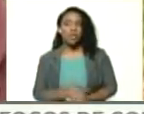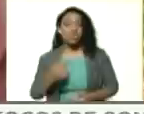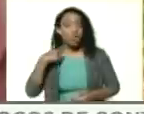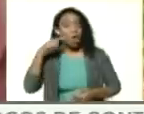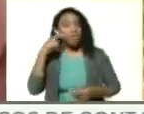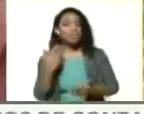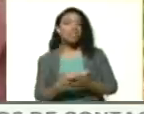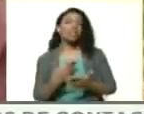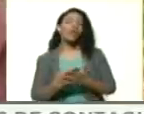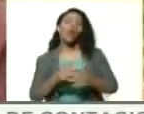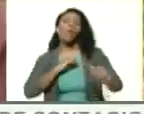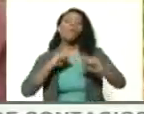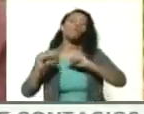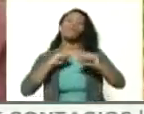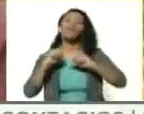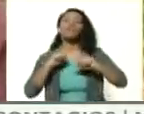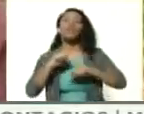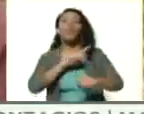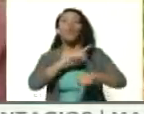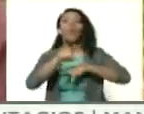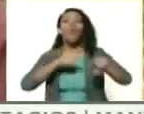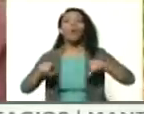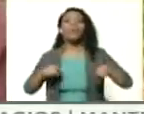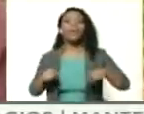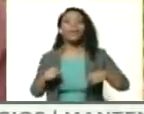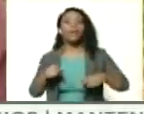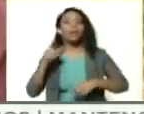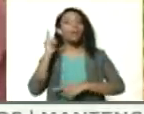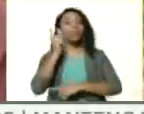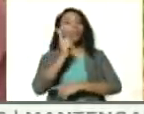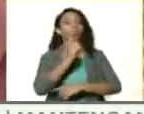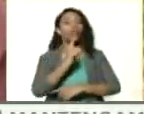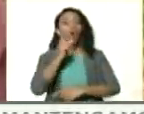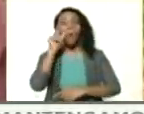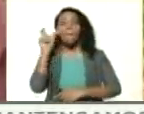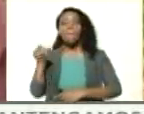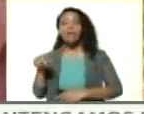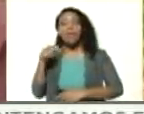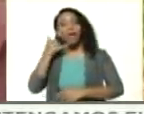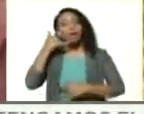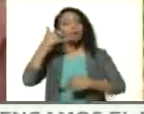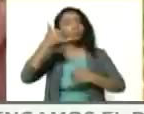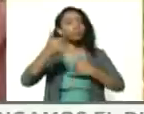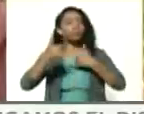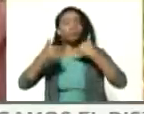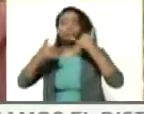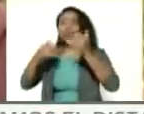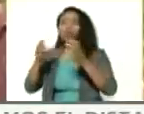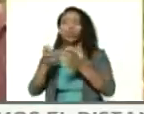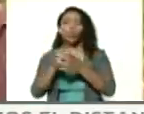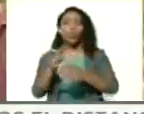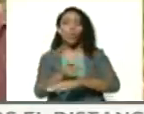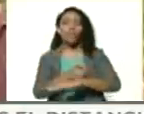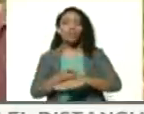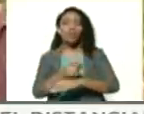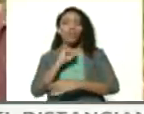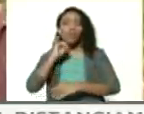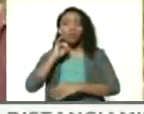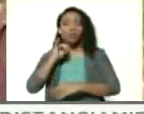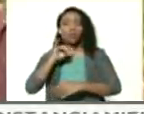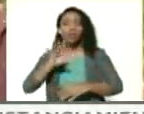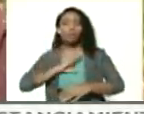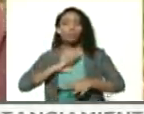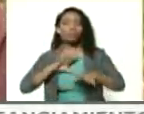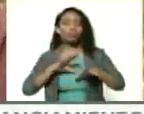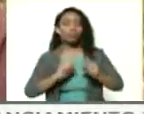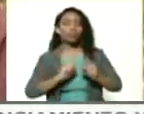Fui así testigo de los movimientos y órdenes que impartía José Vicente, de las llamadas a guarniciones y gobernaciones informando la reconquista del